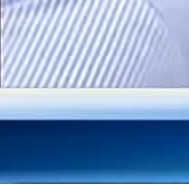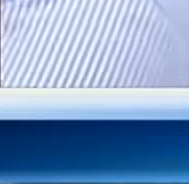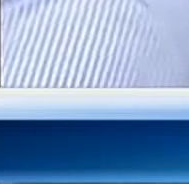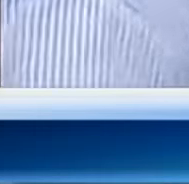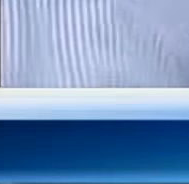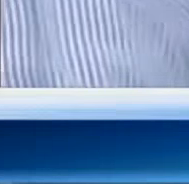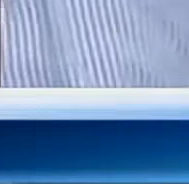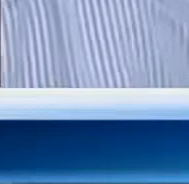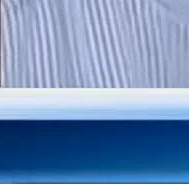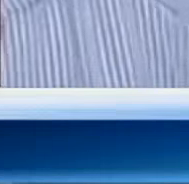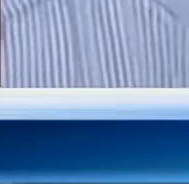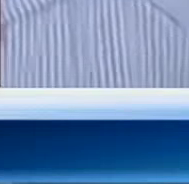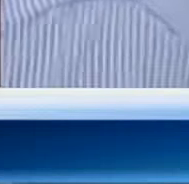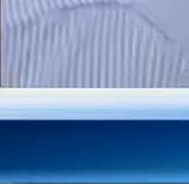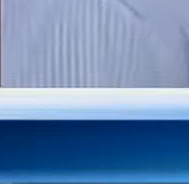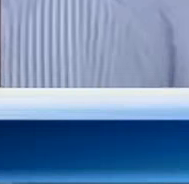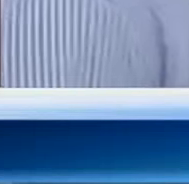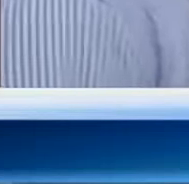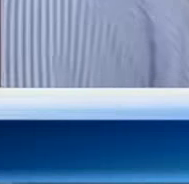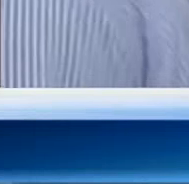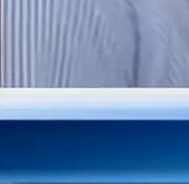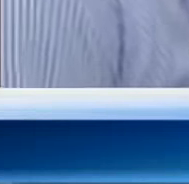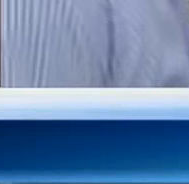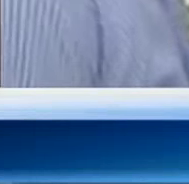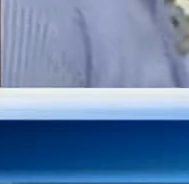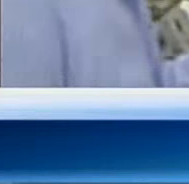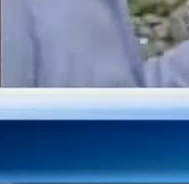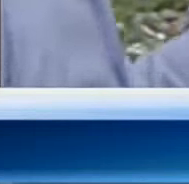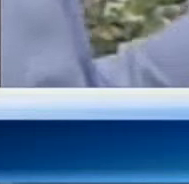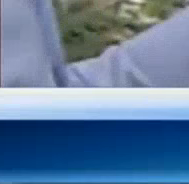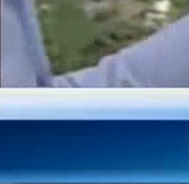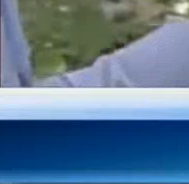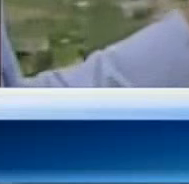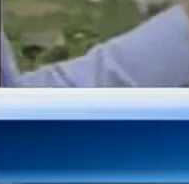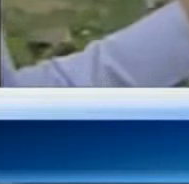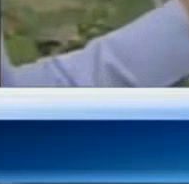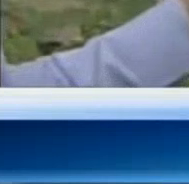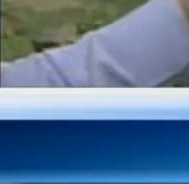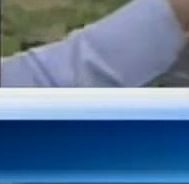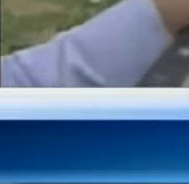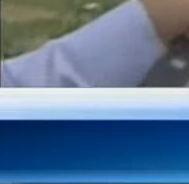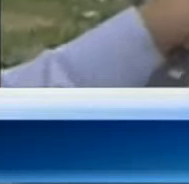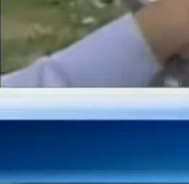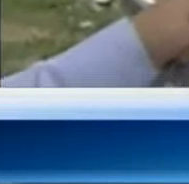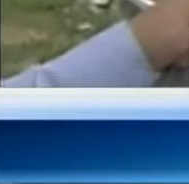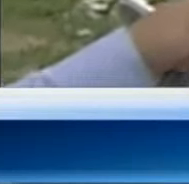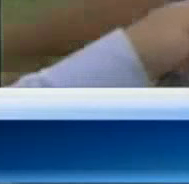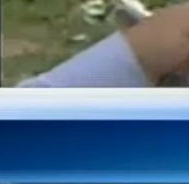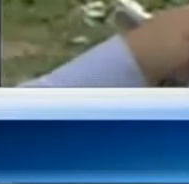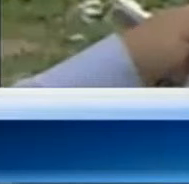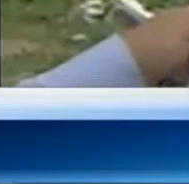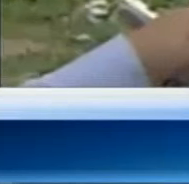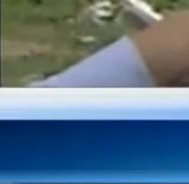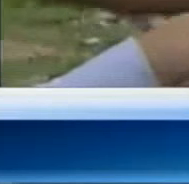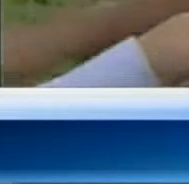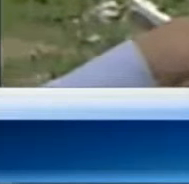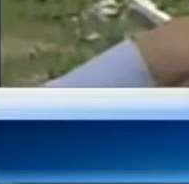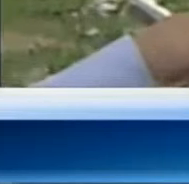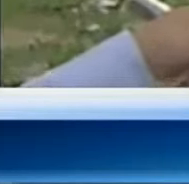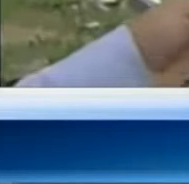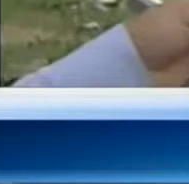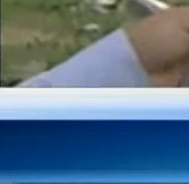permite el flujo de las aguas servidas, y también ya está nuestro hidroclíner para hacer una segunda relimpieza del mismo colector y así básicamente que bajen